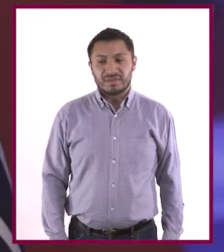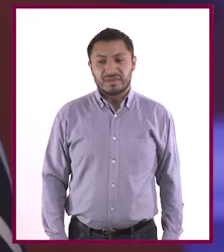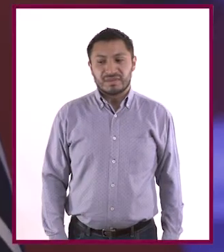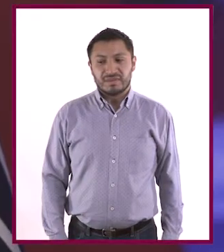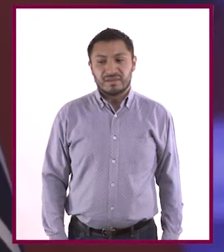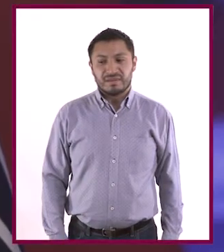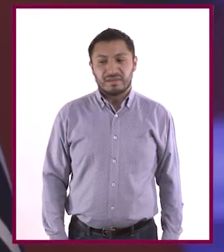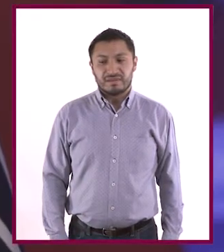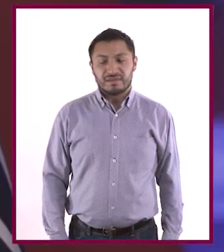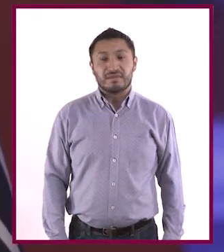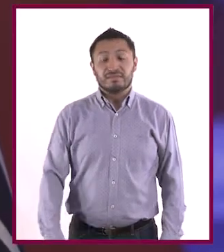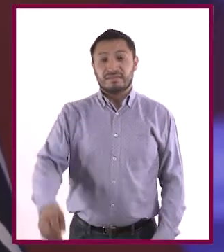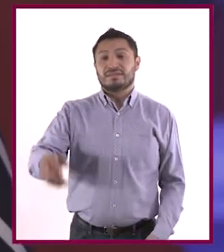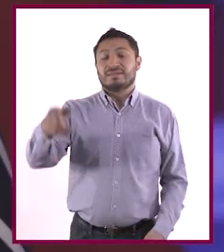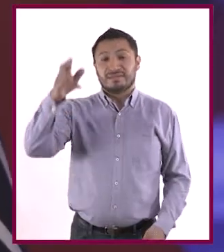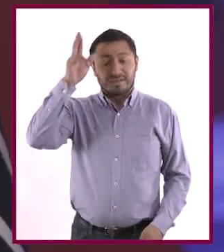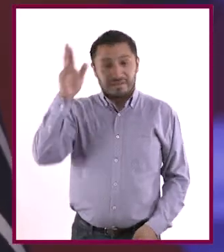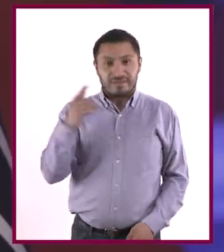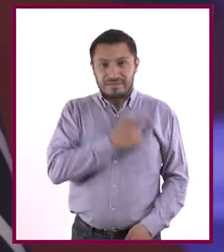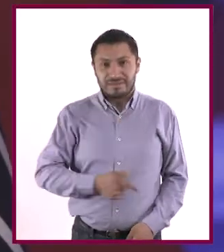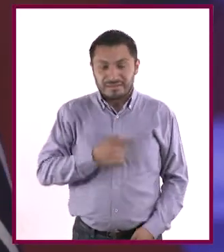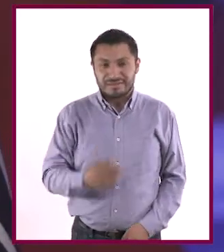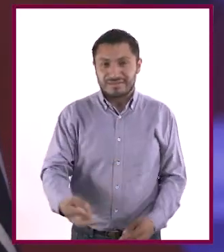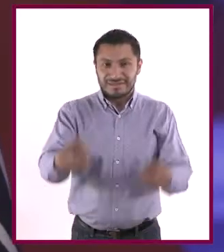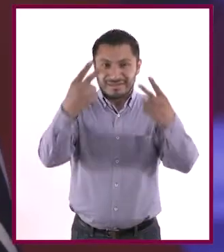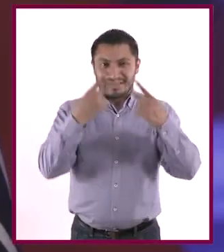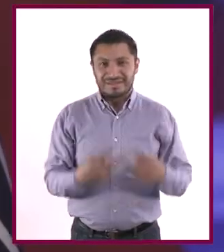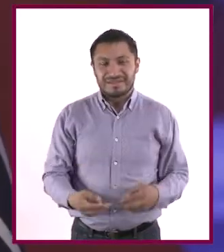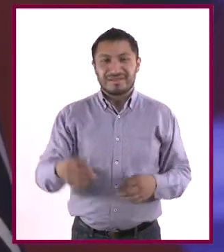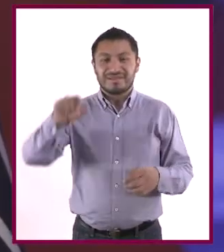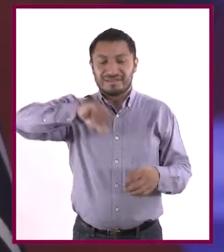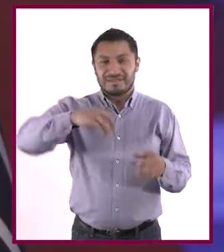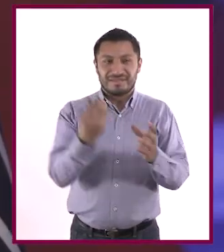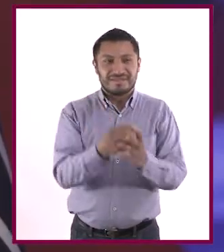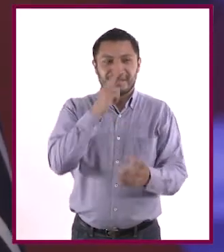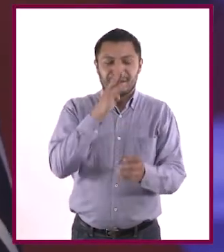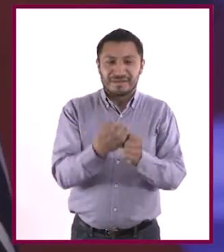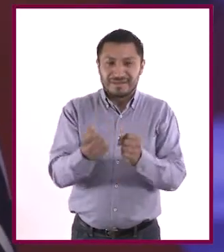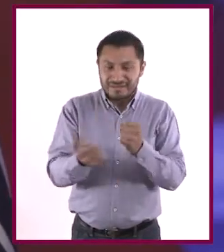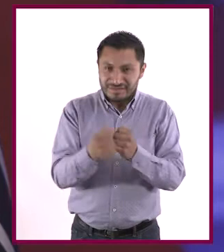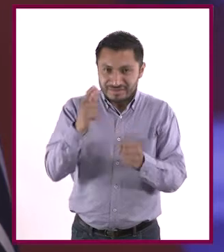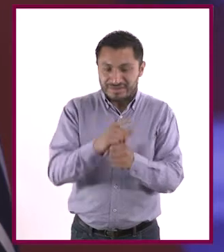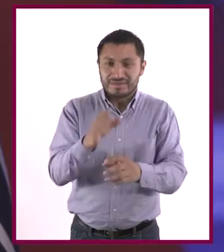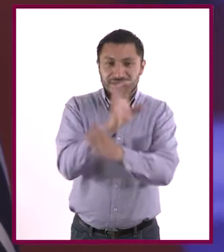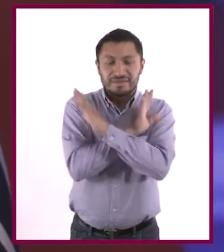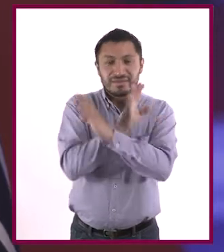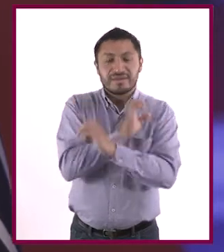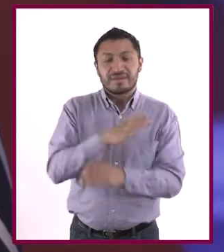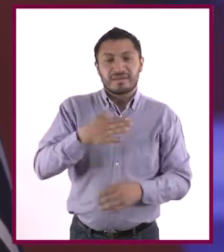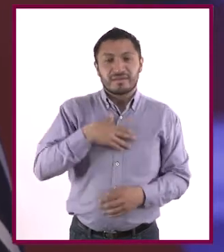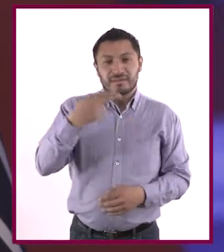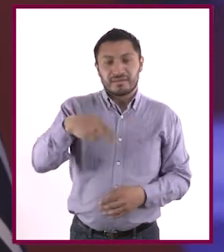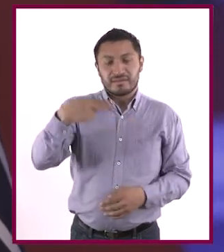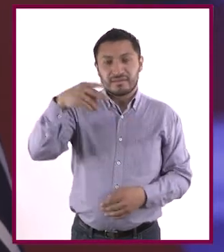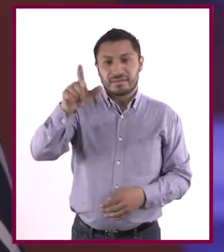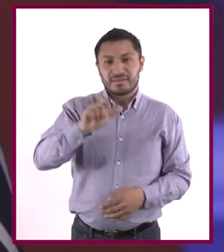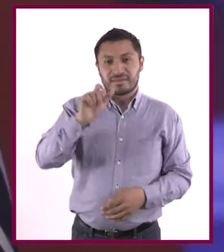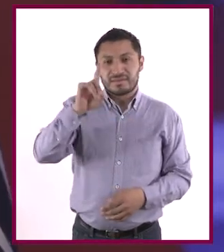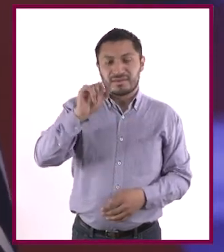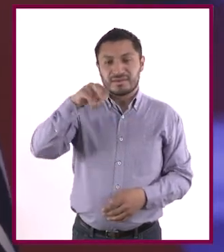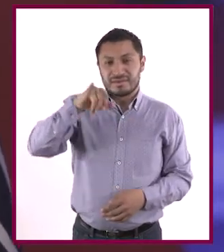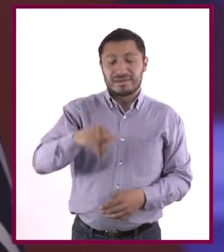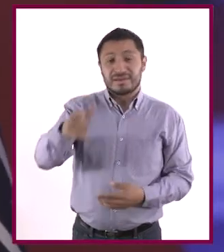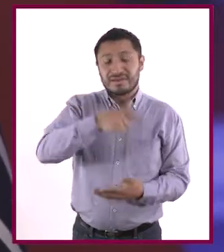Hola, ¿qué tal? Me da mucho gusto que nos acompañen en un programa más de responsabilidad social, cívica y ética. Yo soy Shadani Policanti y este es un espacio